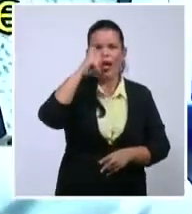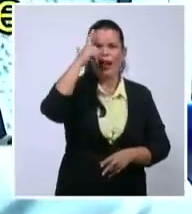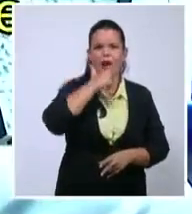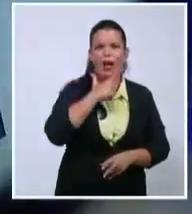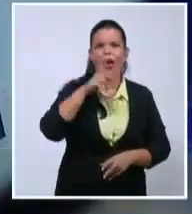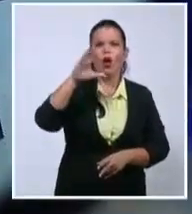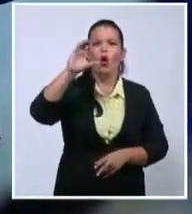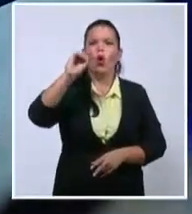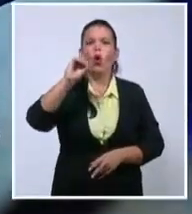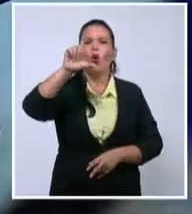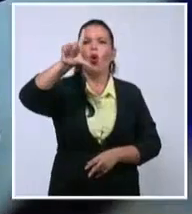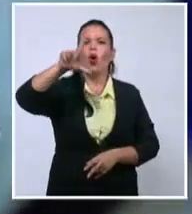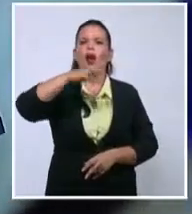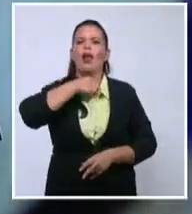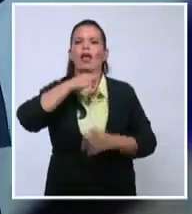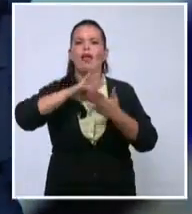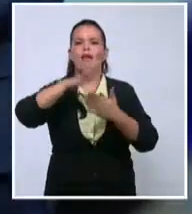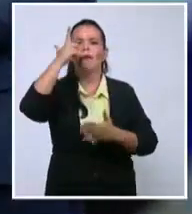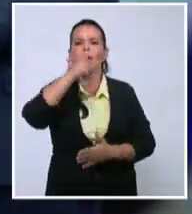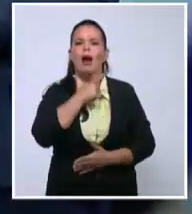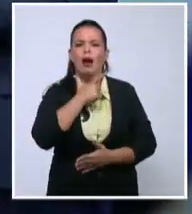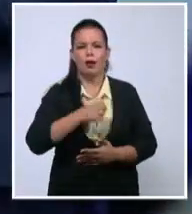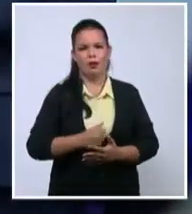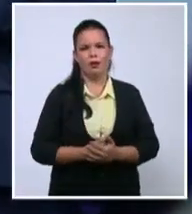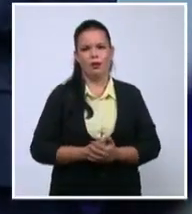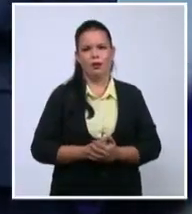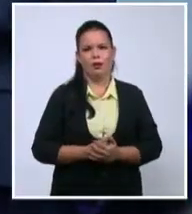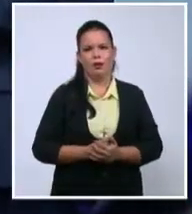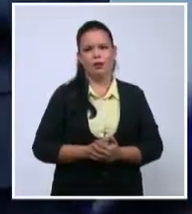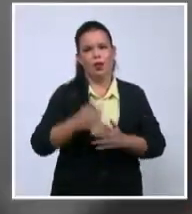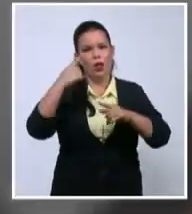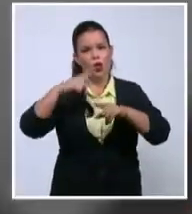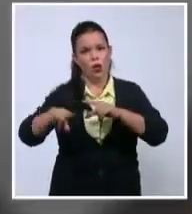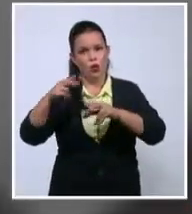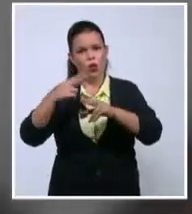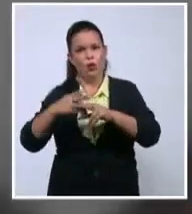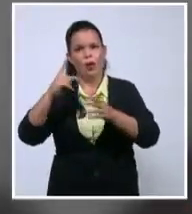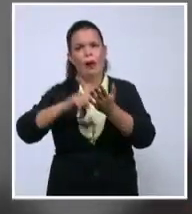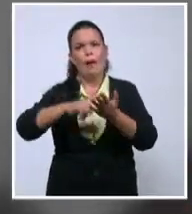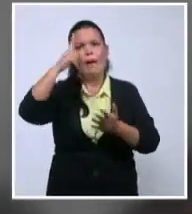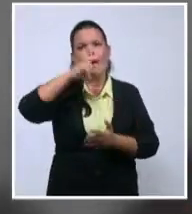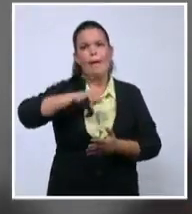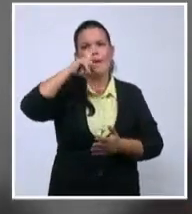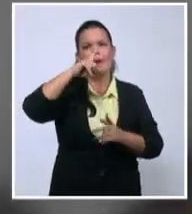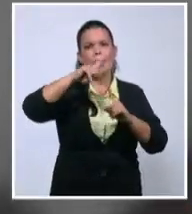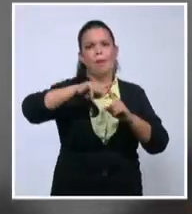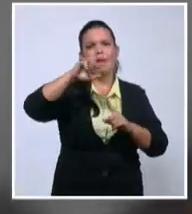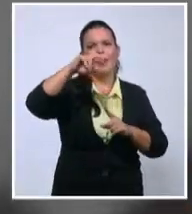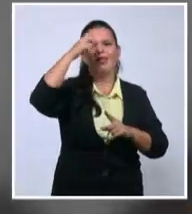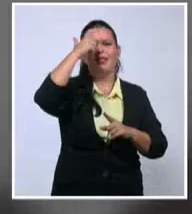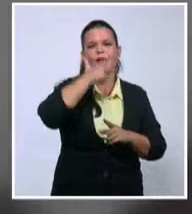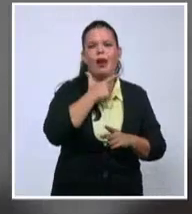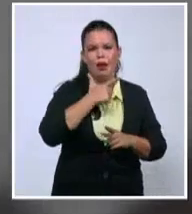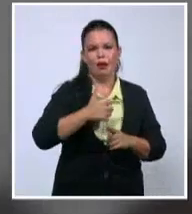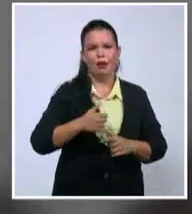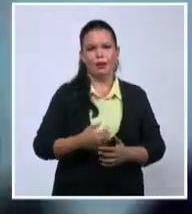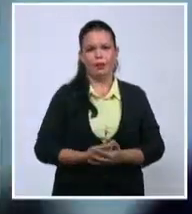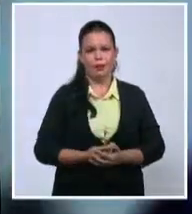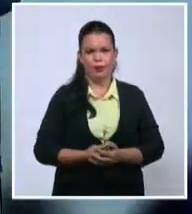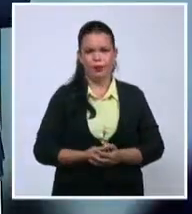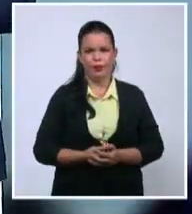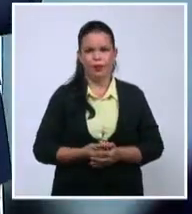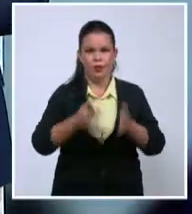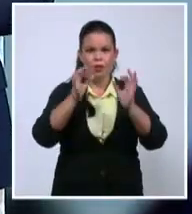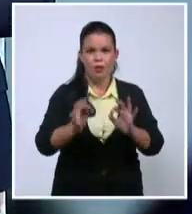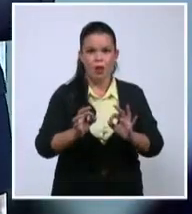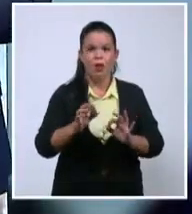Ana Olema y Panther. Aquí los vemos. Otra de las que promueve las convocatorias